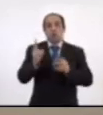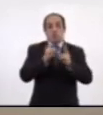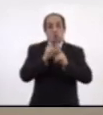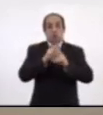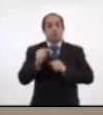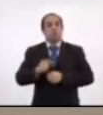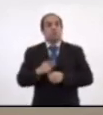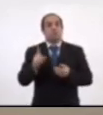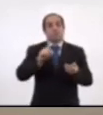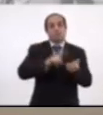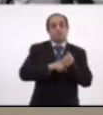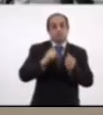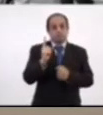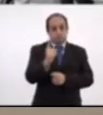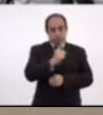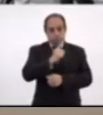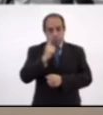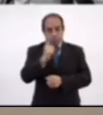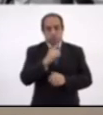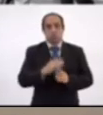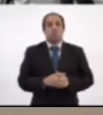interior. Siguiente.